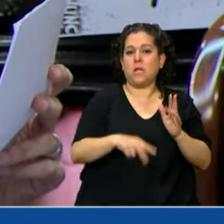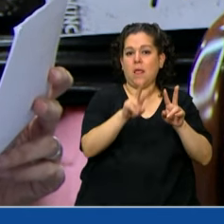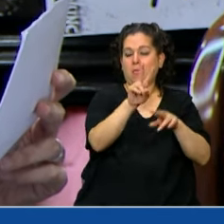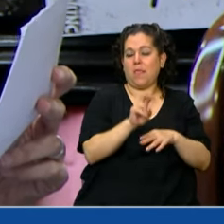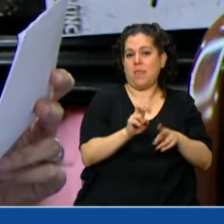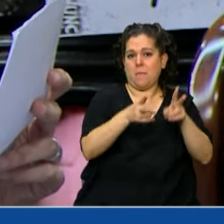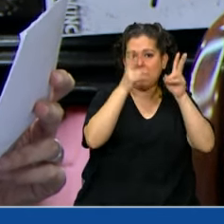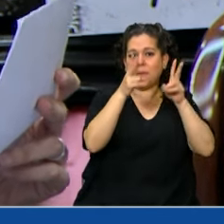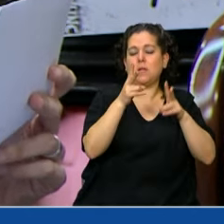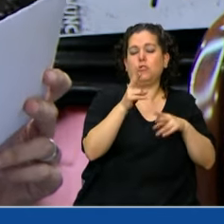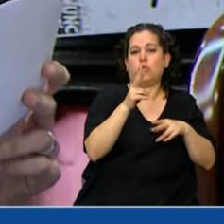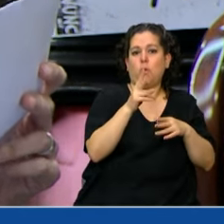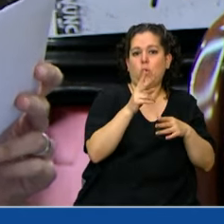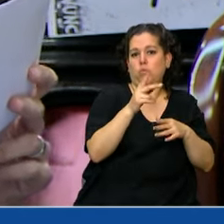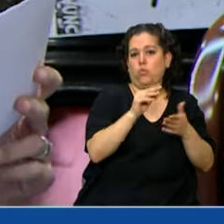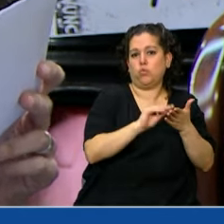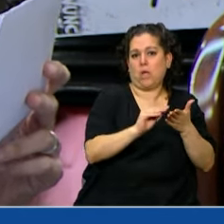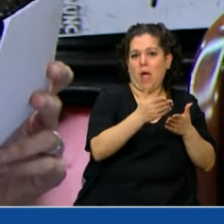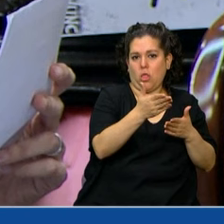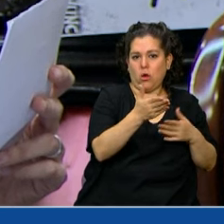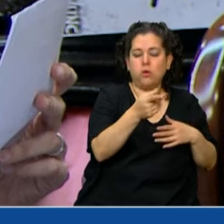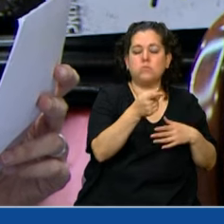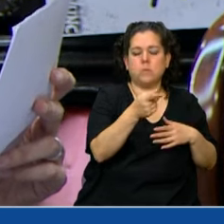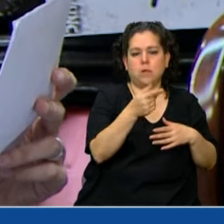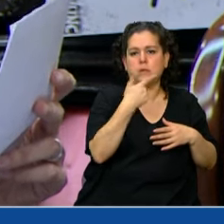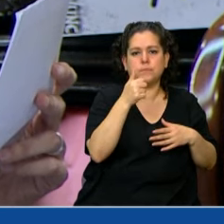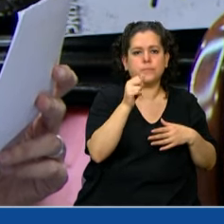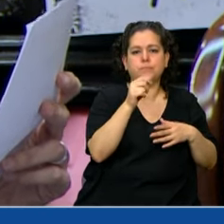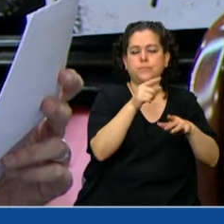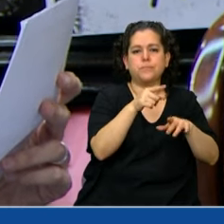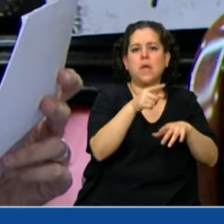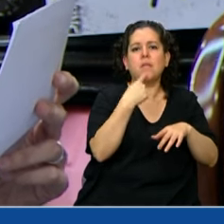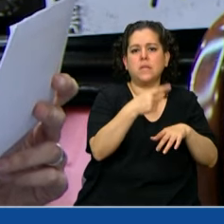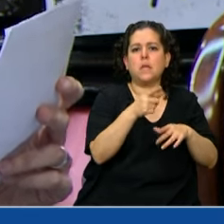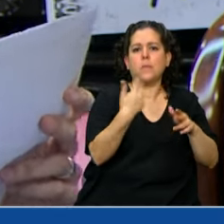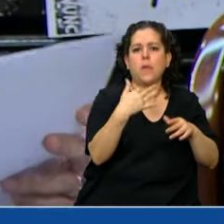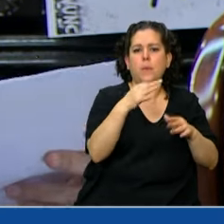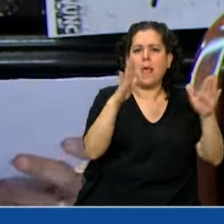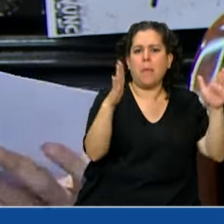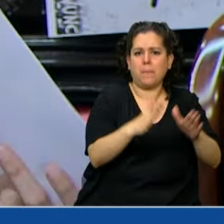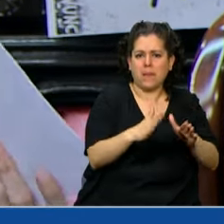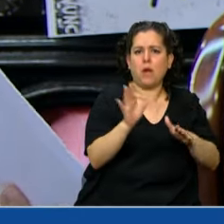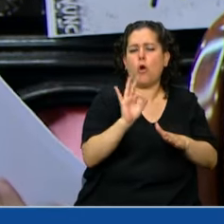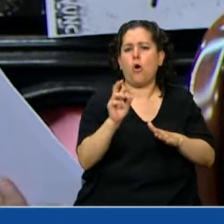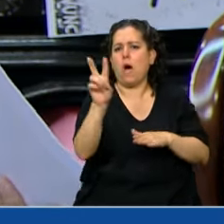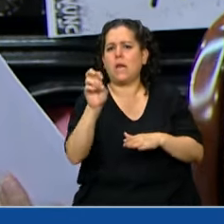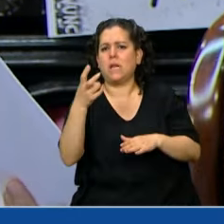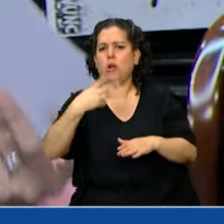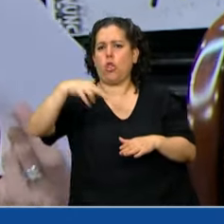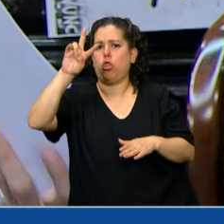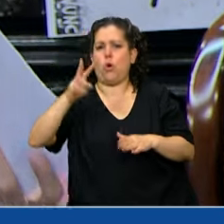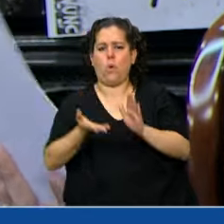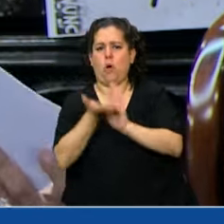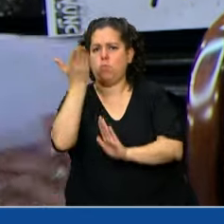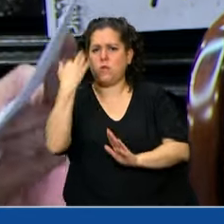usado alcanzó el 2,7 para recuperar la rentabilidad del 2017 los valores de venta deberían reducirse a la mitad o los alquileres aumentar el doble